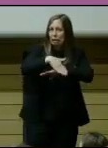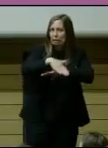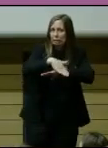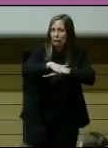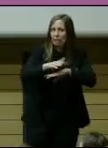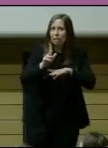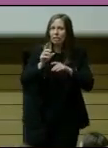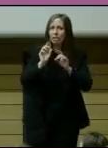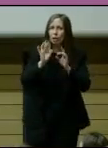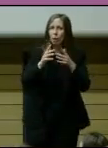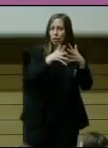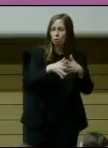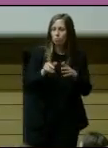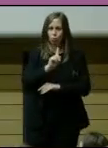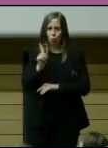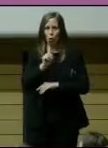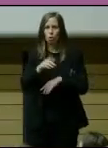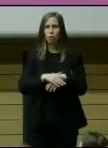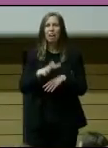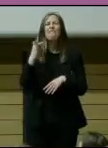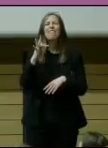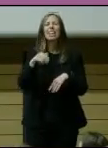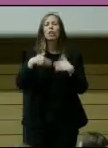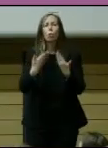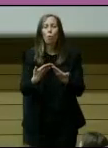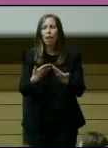en Kingston, en Filadelfia. No. ¿Qué fentanilo hay?